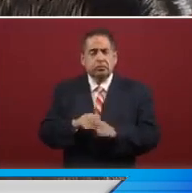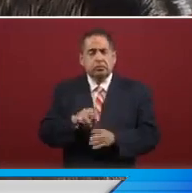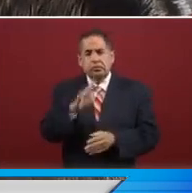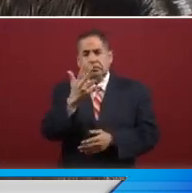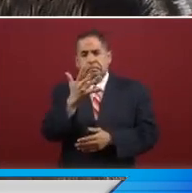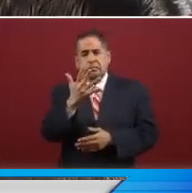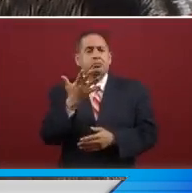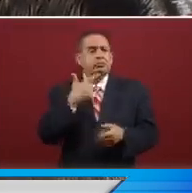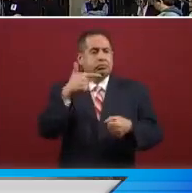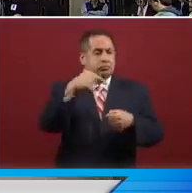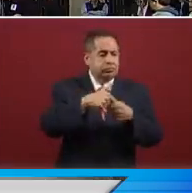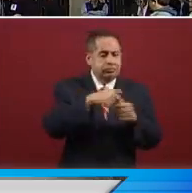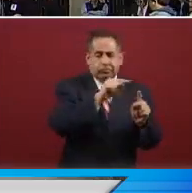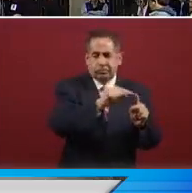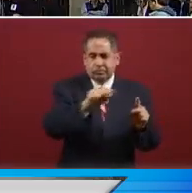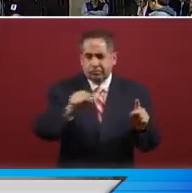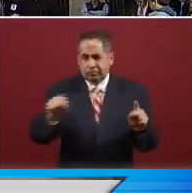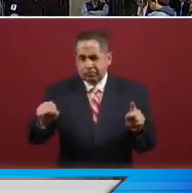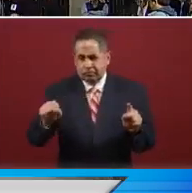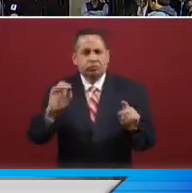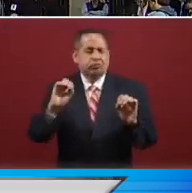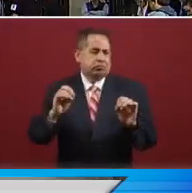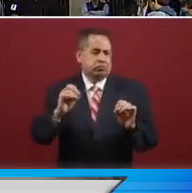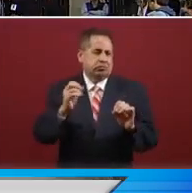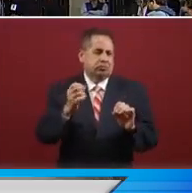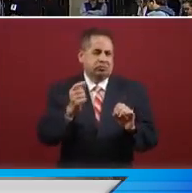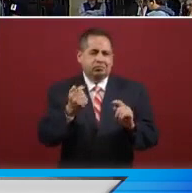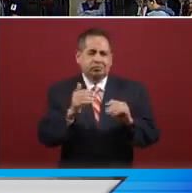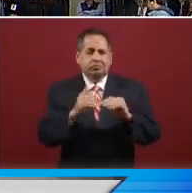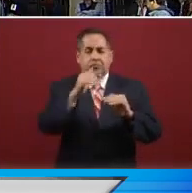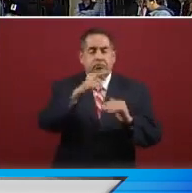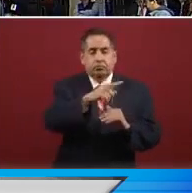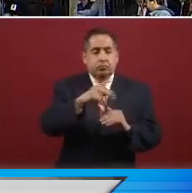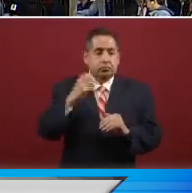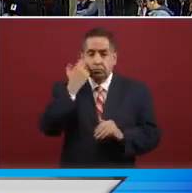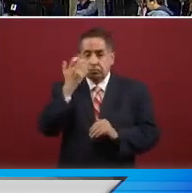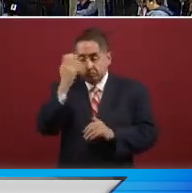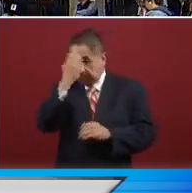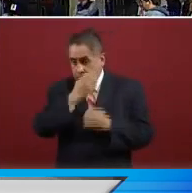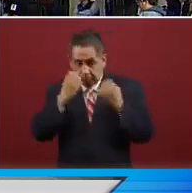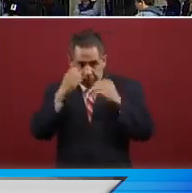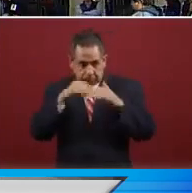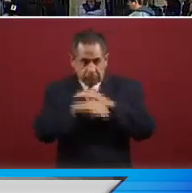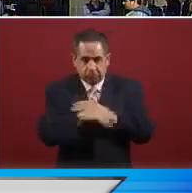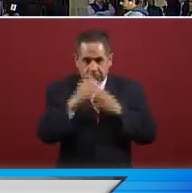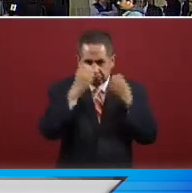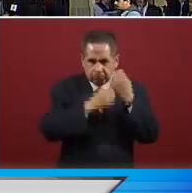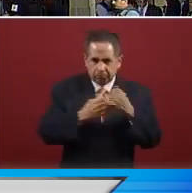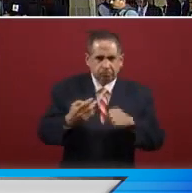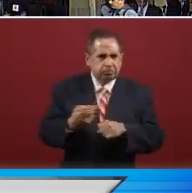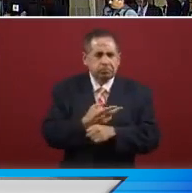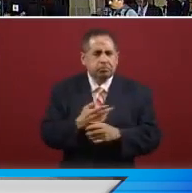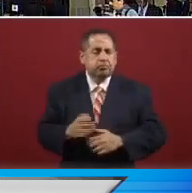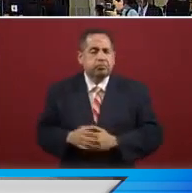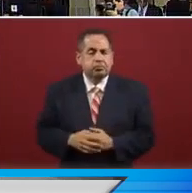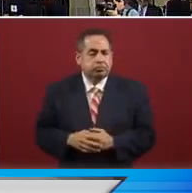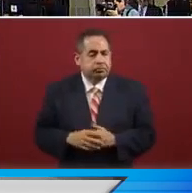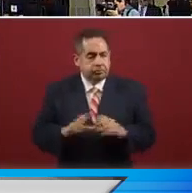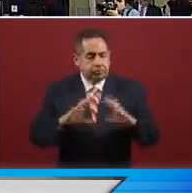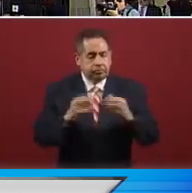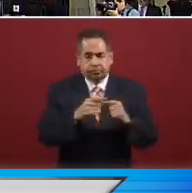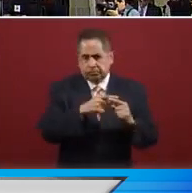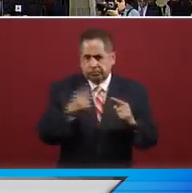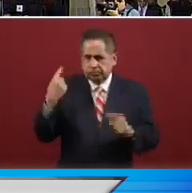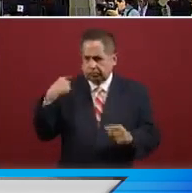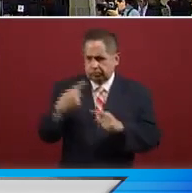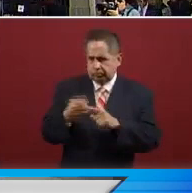Gasolina premium marca Orsan a 20.59. Diesel marca Rendichicas a 20.57. Gas LP en cilindros marca